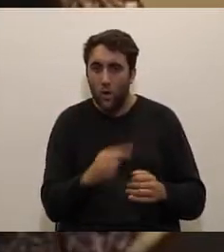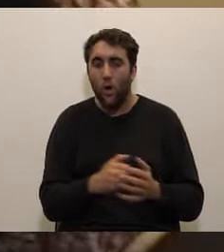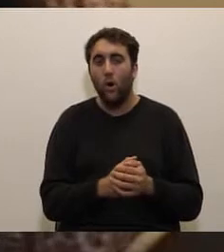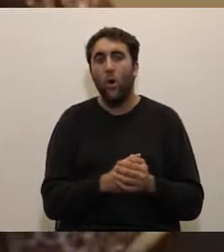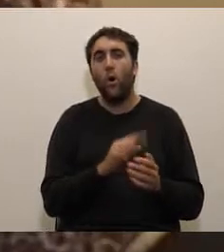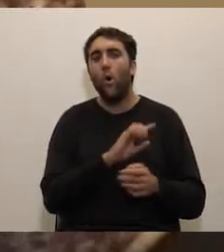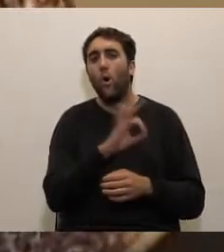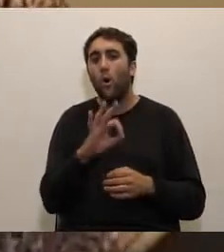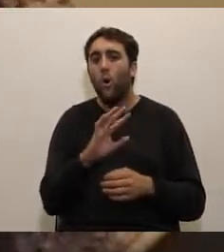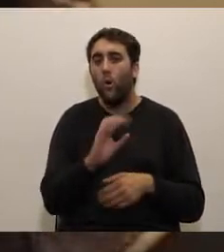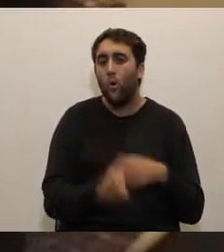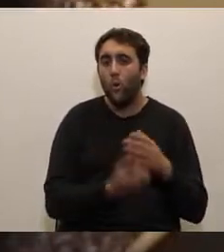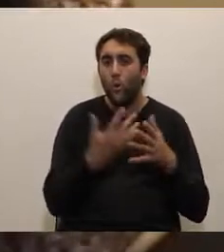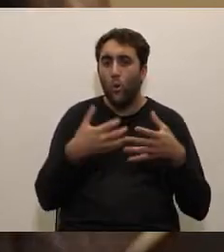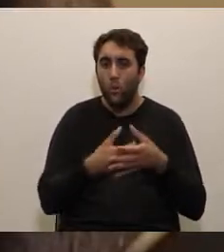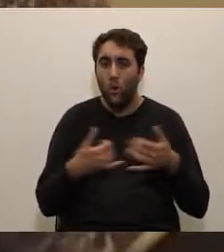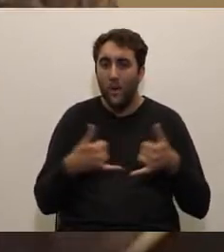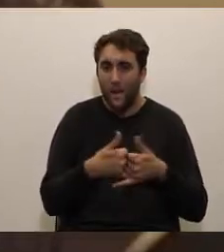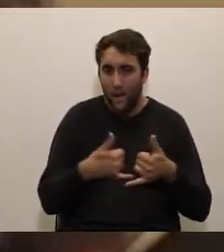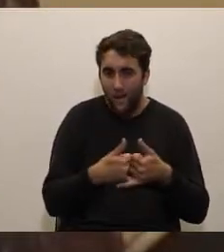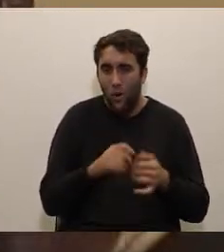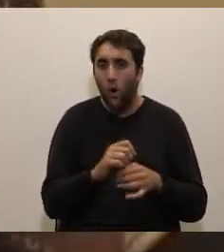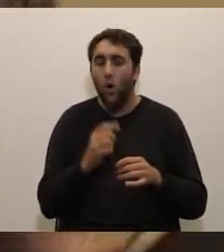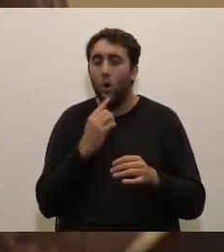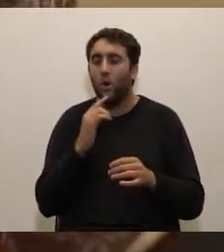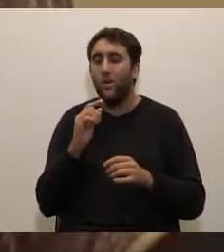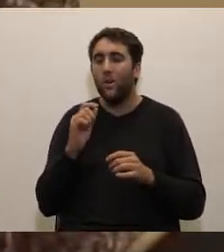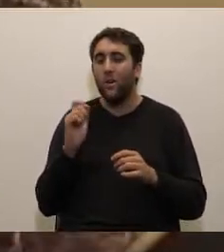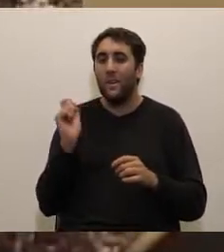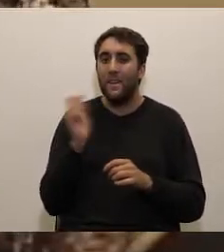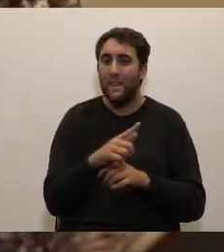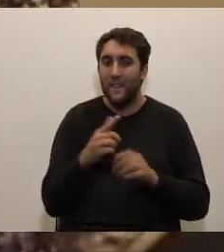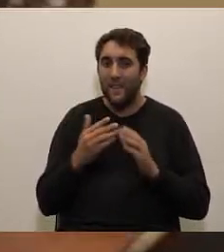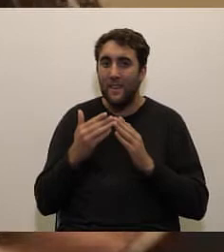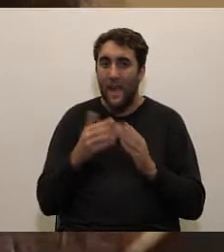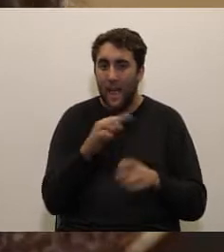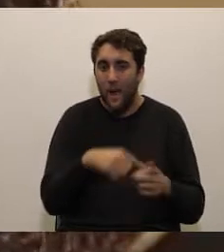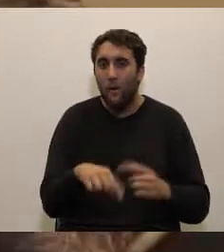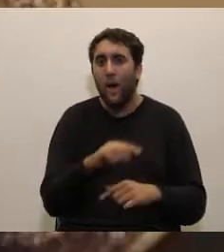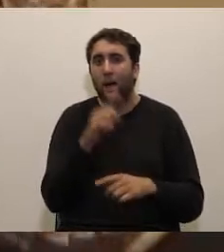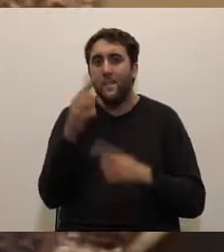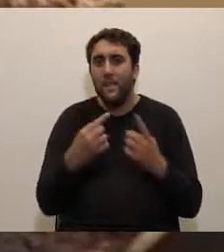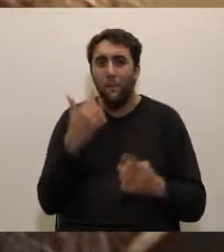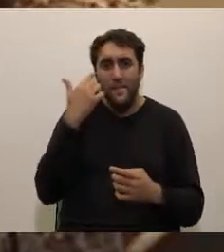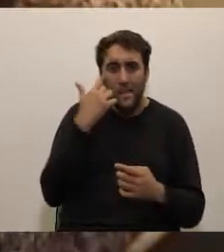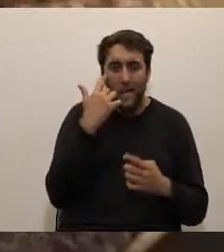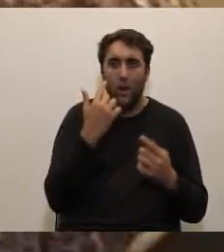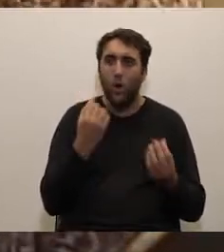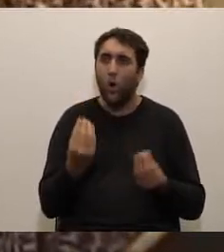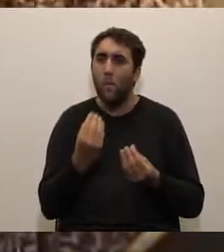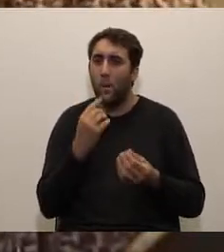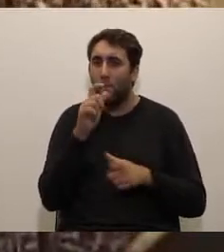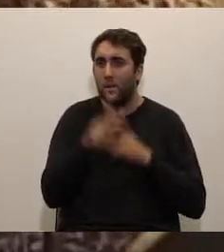abrimos un chat en WhatsApp o en Telegram, etcétera, ¿no? Y ahí empiezan a surgir también muchas discusiones sobre cómo la tecnología incide